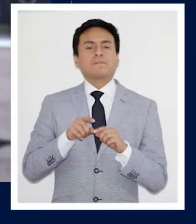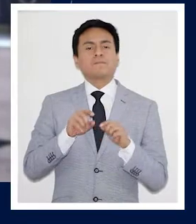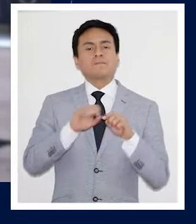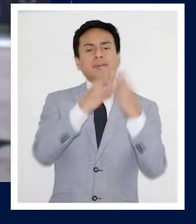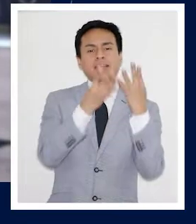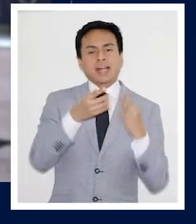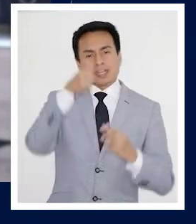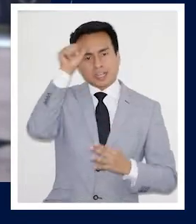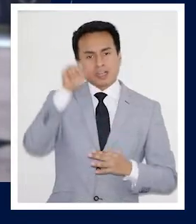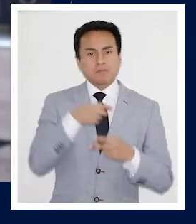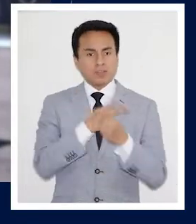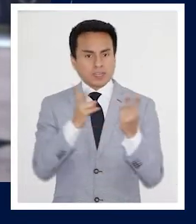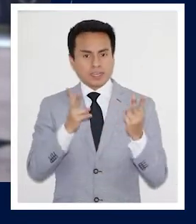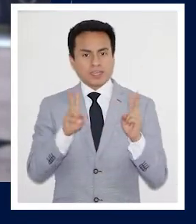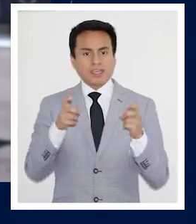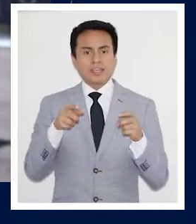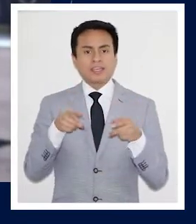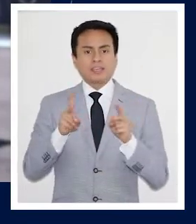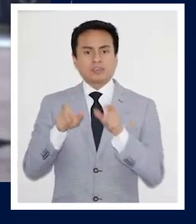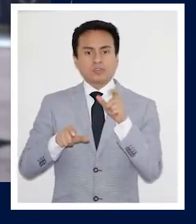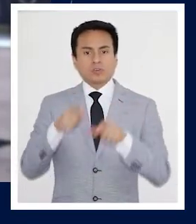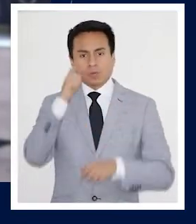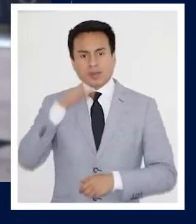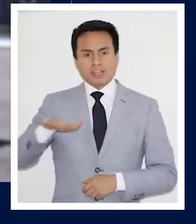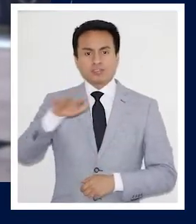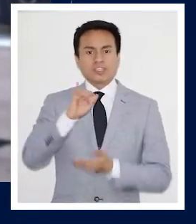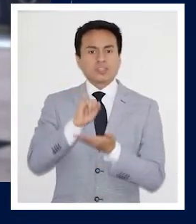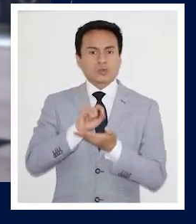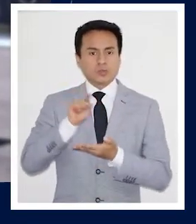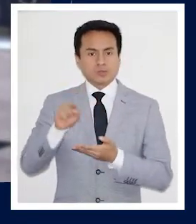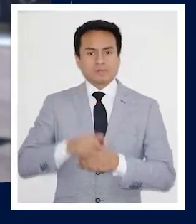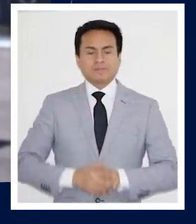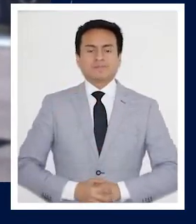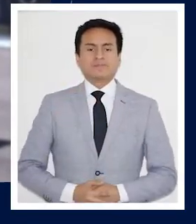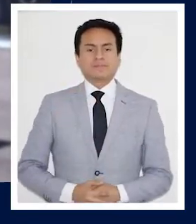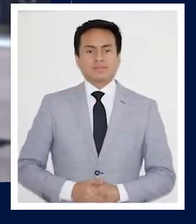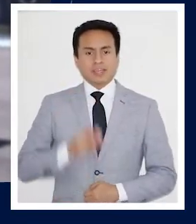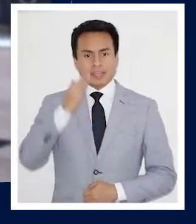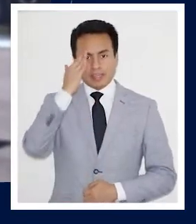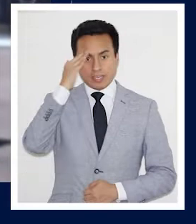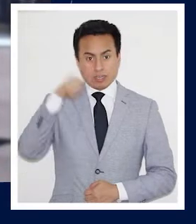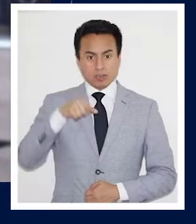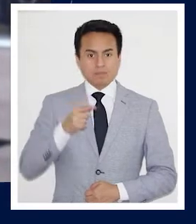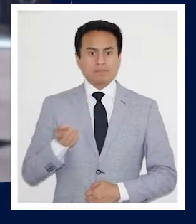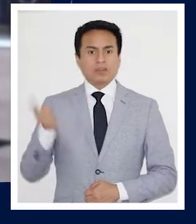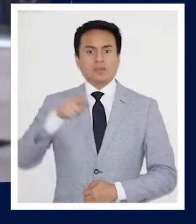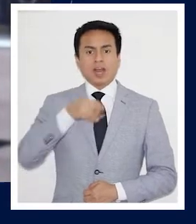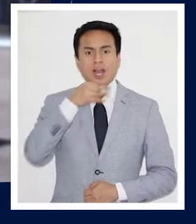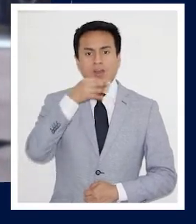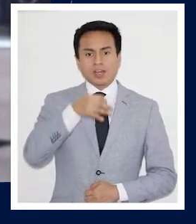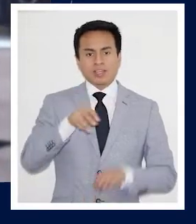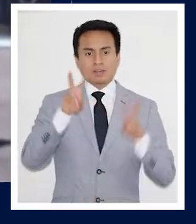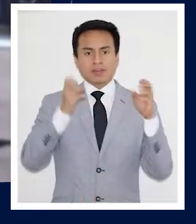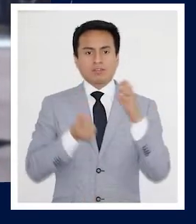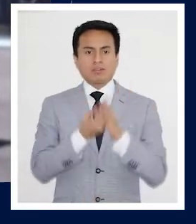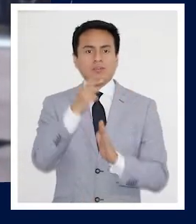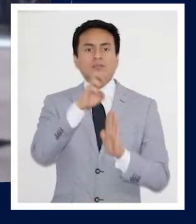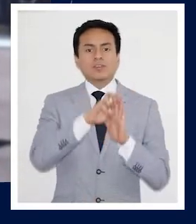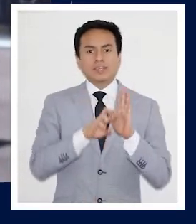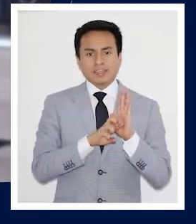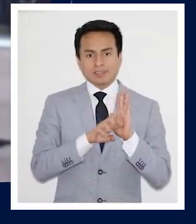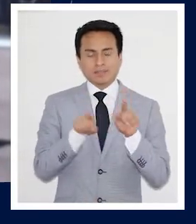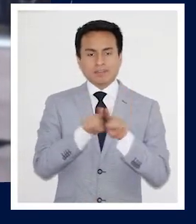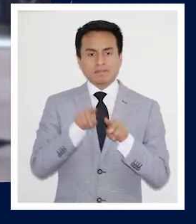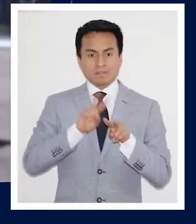Defensoría Penal Pública a cargo de la Unidad de Derechos Humanos de esa institución. El día de hoy vengo a contarles sobre un